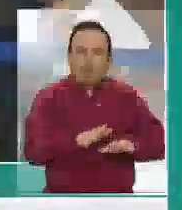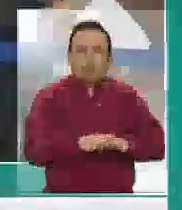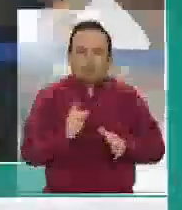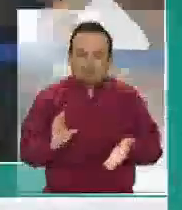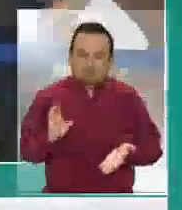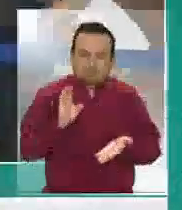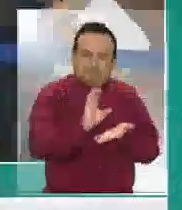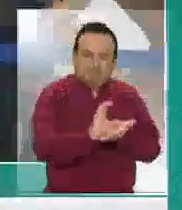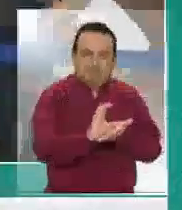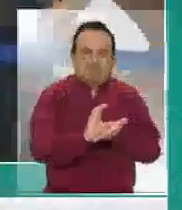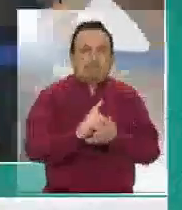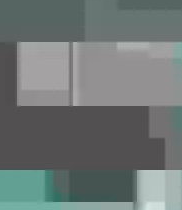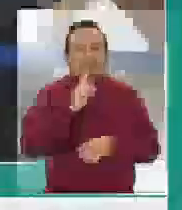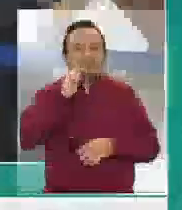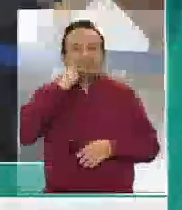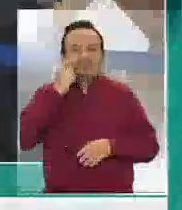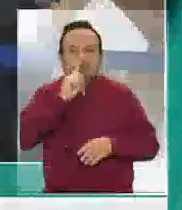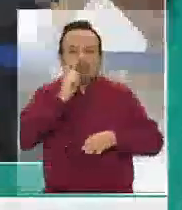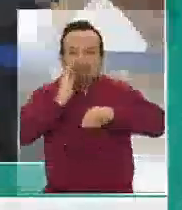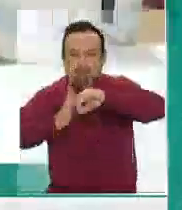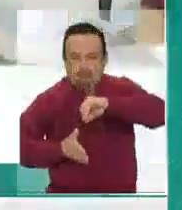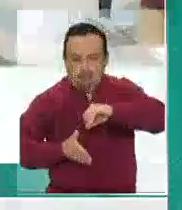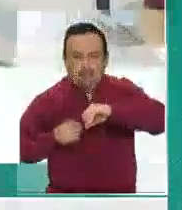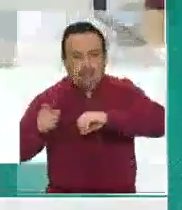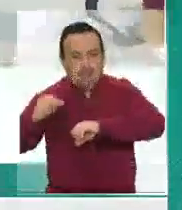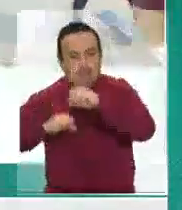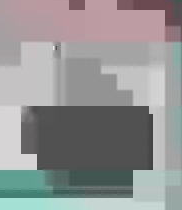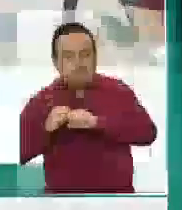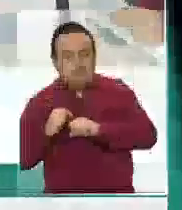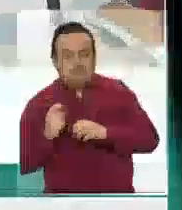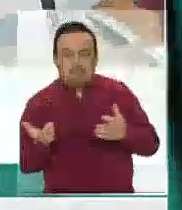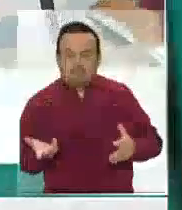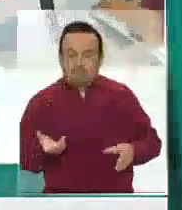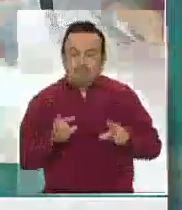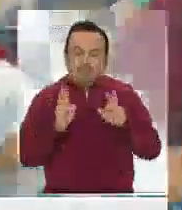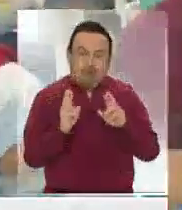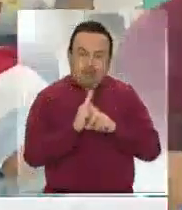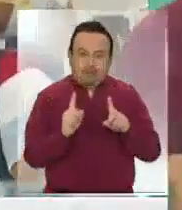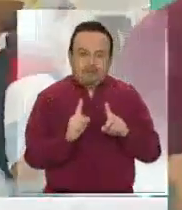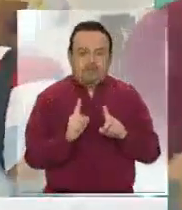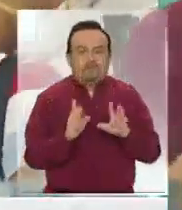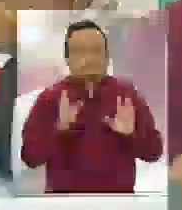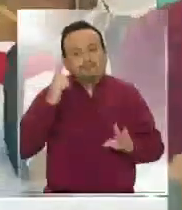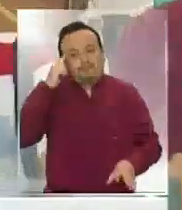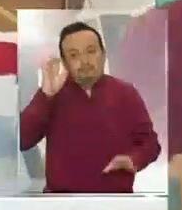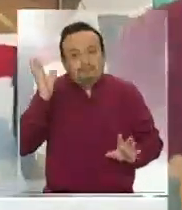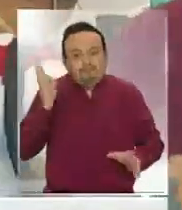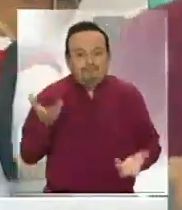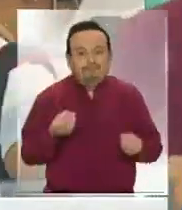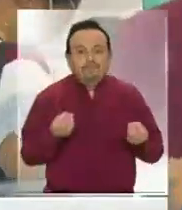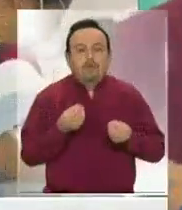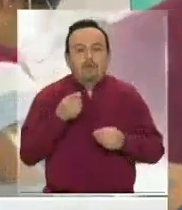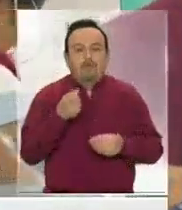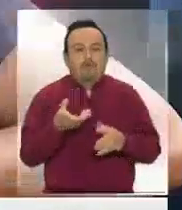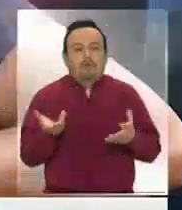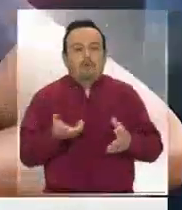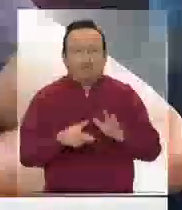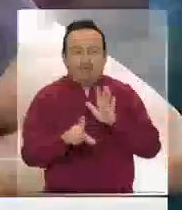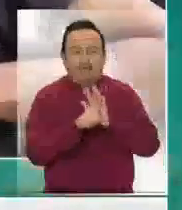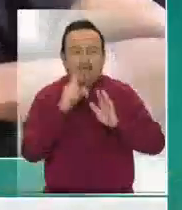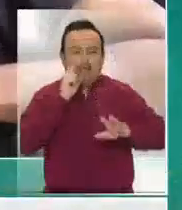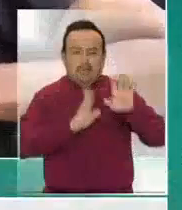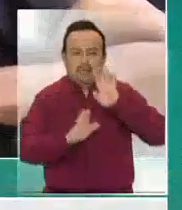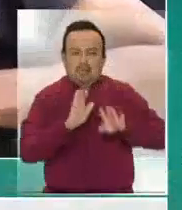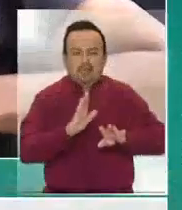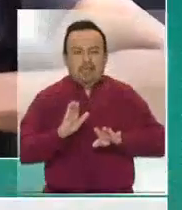ingreso sin que esto signifique para las empresas tener que despedirlo. Claro que sí. No sabemos todavía cómo va a funcionar la ley de protección de